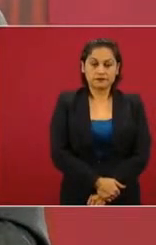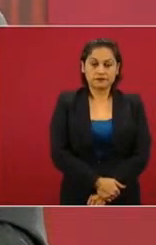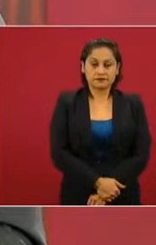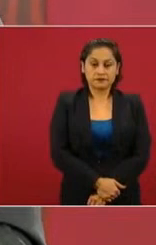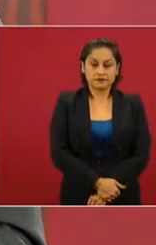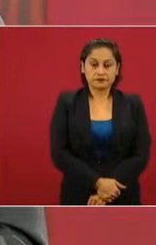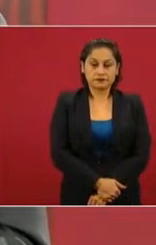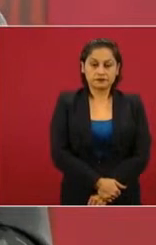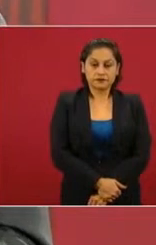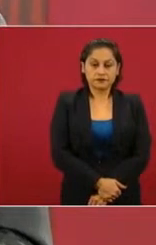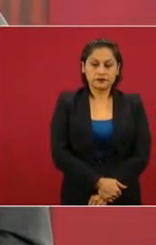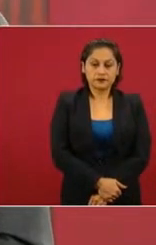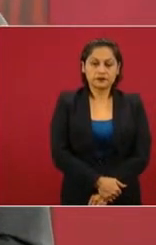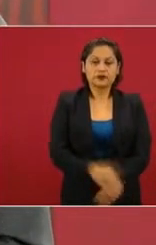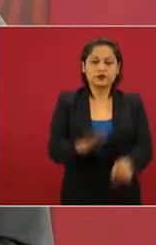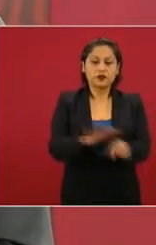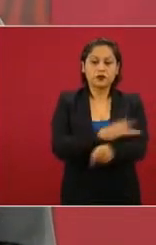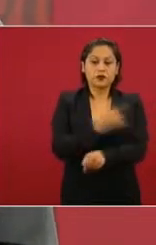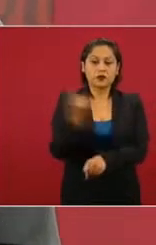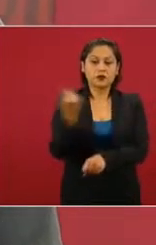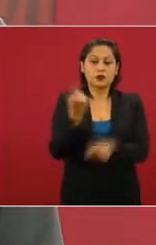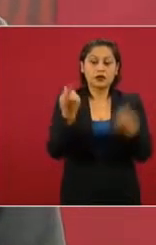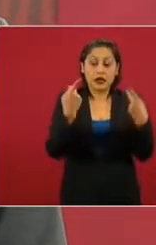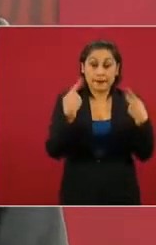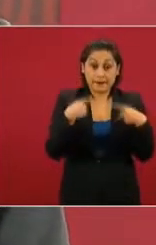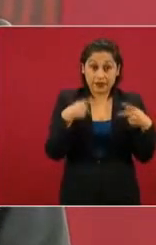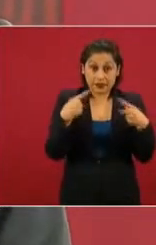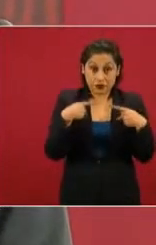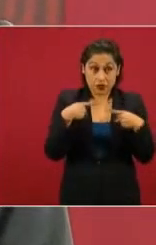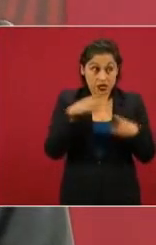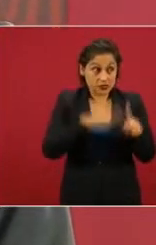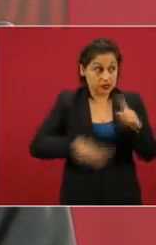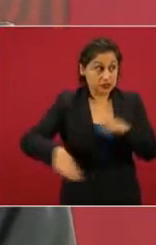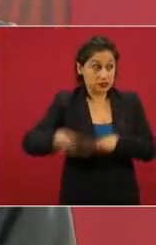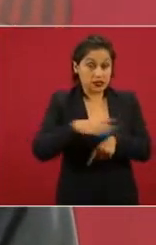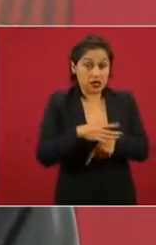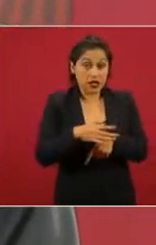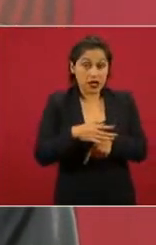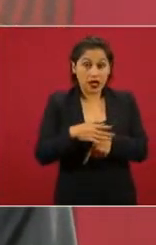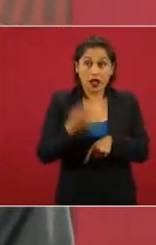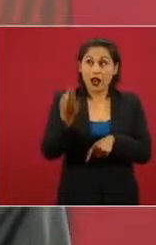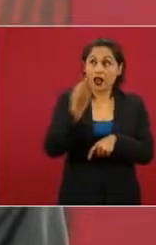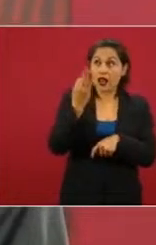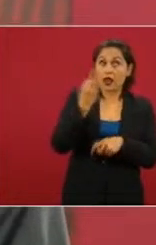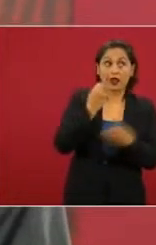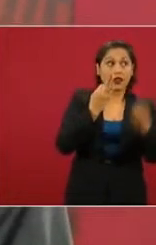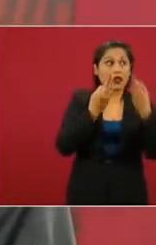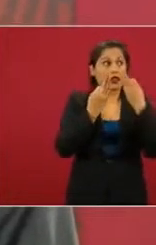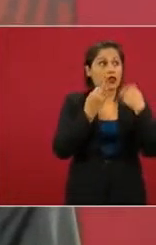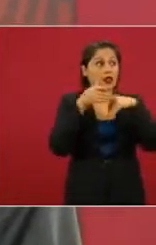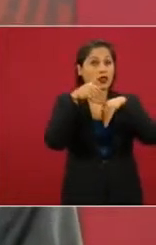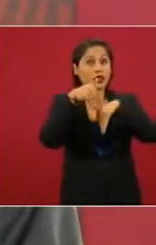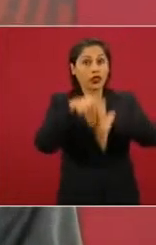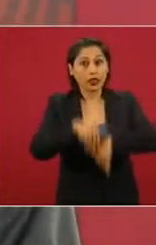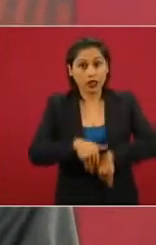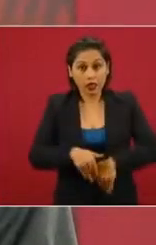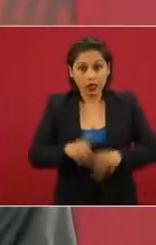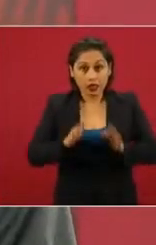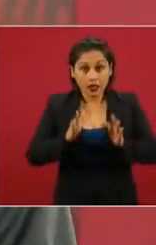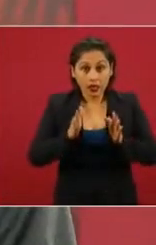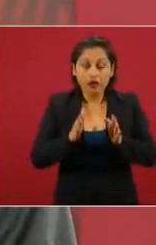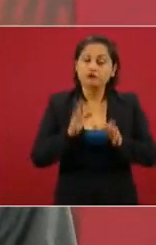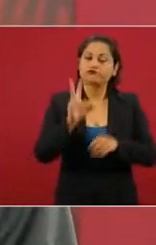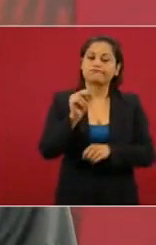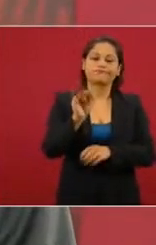que sea un grupo que tenga las mejores intenciones. Al contrario, creo que es un grupo que podría ser